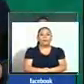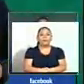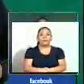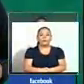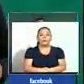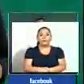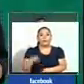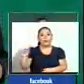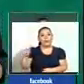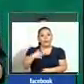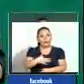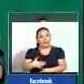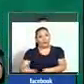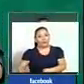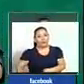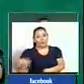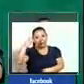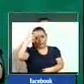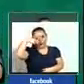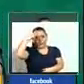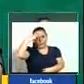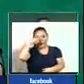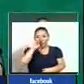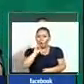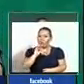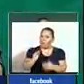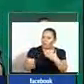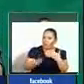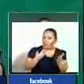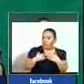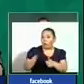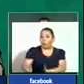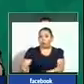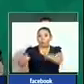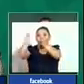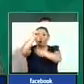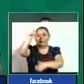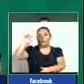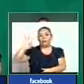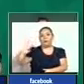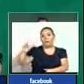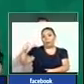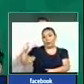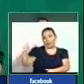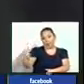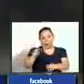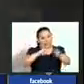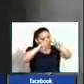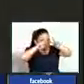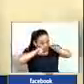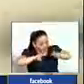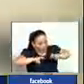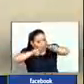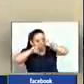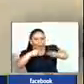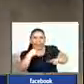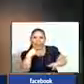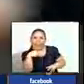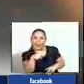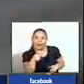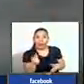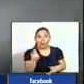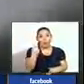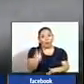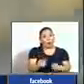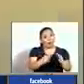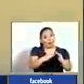El presidente de México, Andrés Manuel López Obrador, dijo que será la fiscalía la que investiga a los involucrados en el video en el que se observa a dos ex